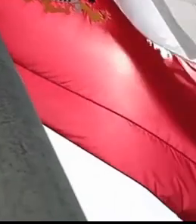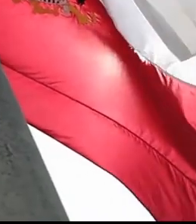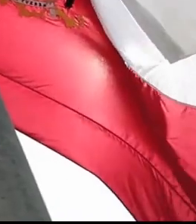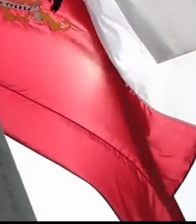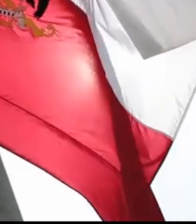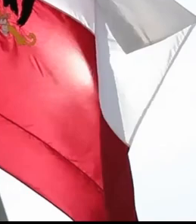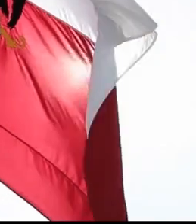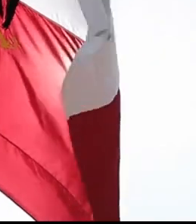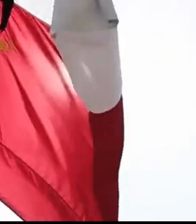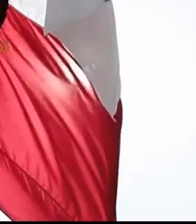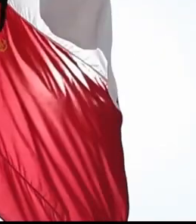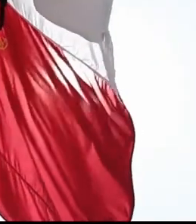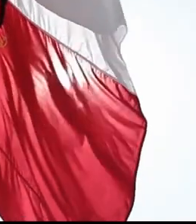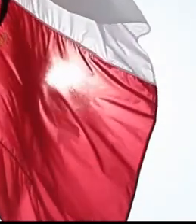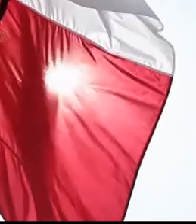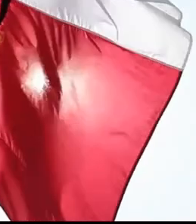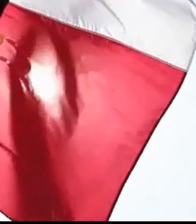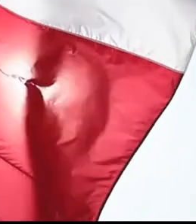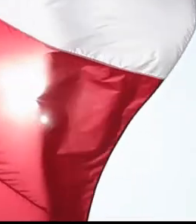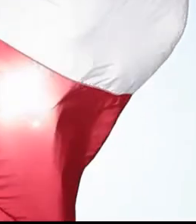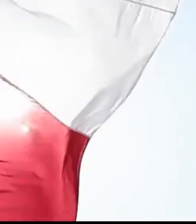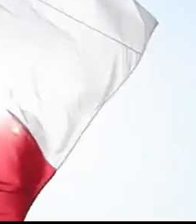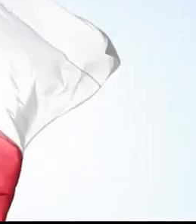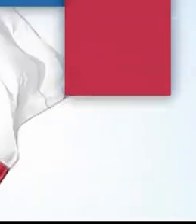integraron esta red voluntaria